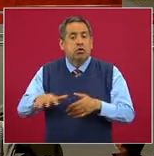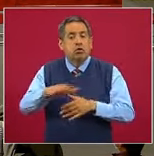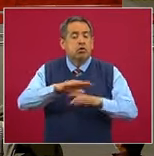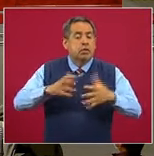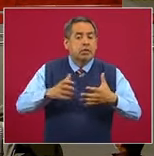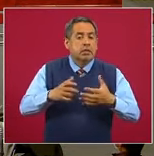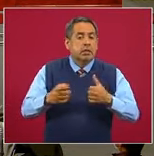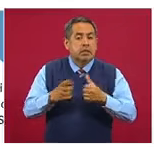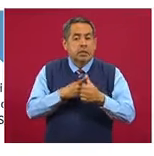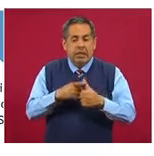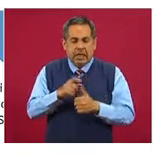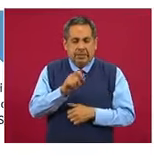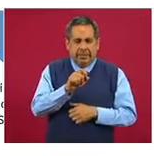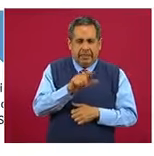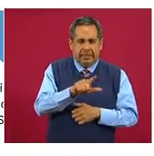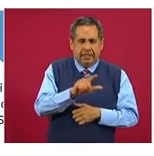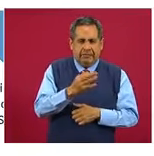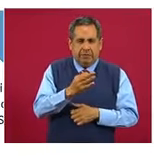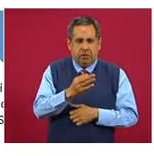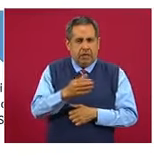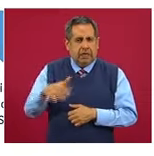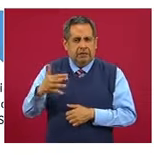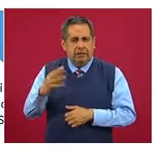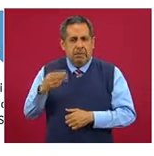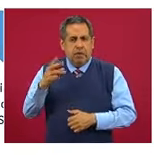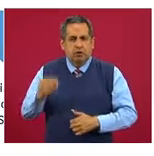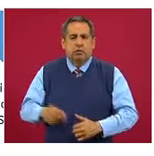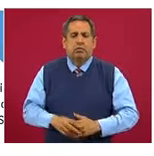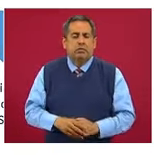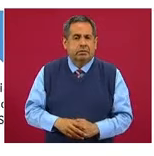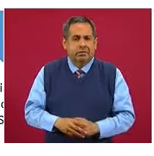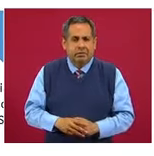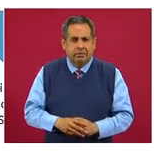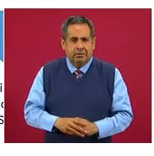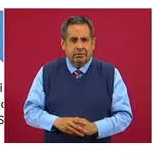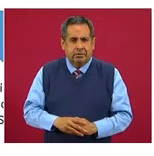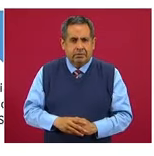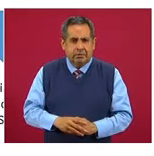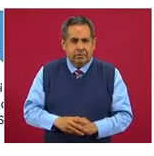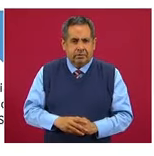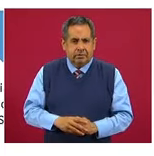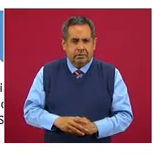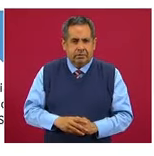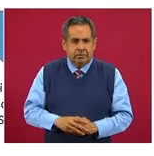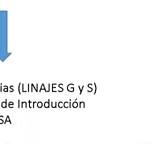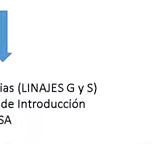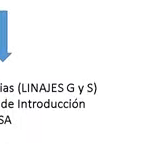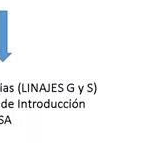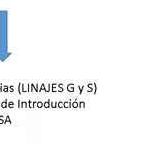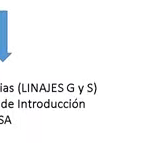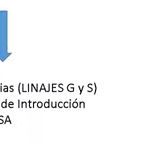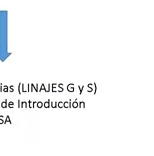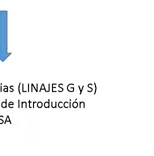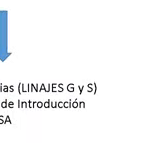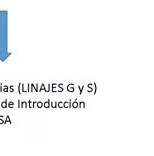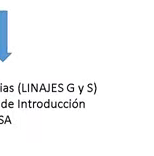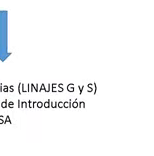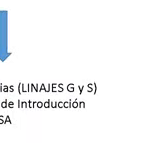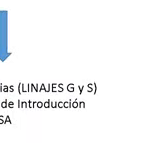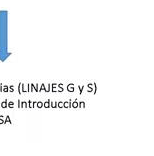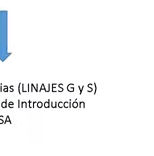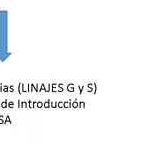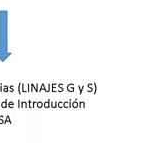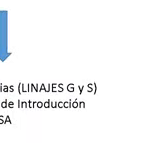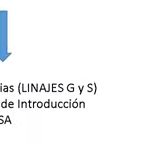primeros del 27 de febrero al 15 de marzo, lo que hicimos fue colectar las muestras que tuviéramos disponibles en ese momento, con unos